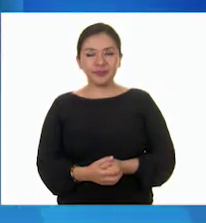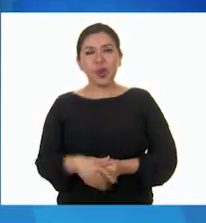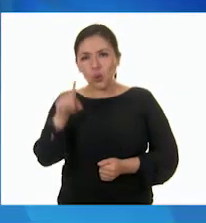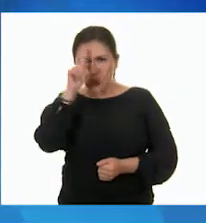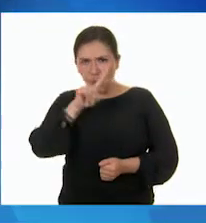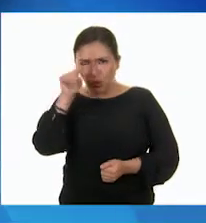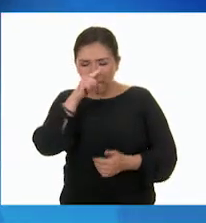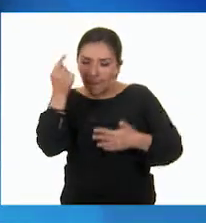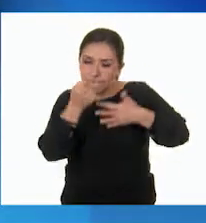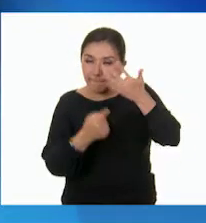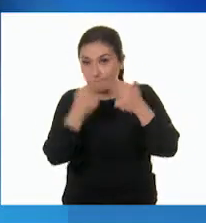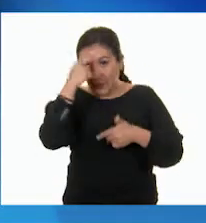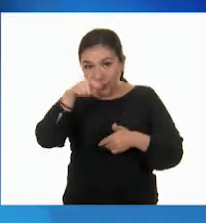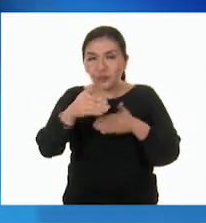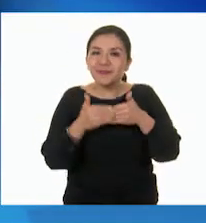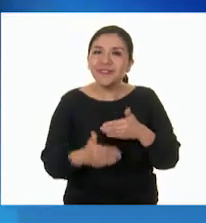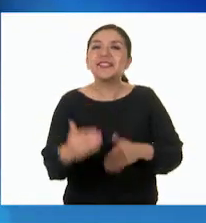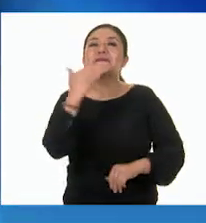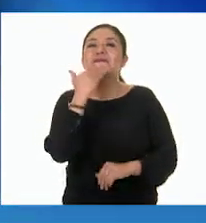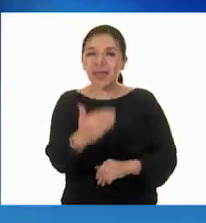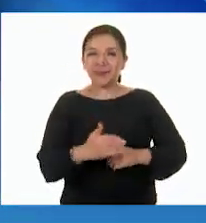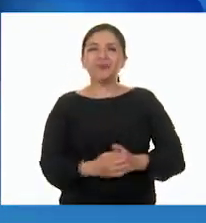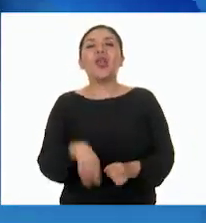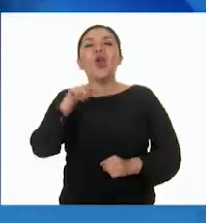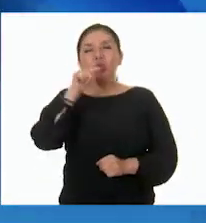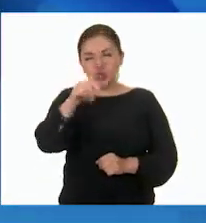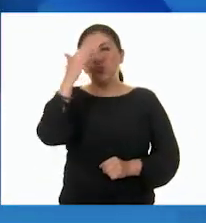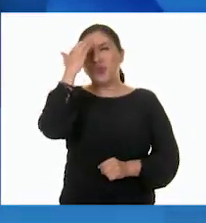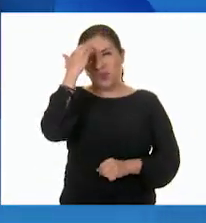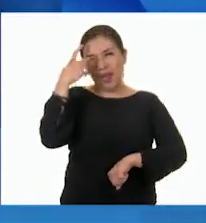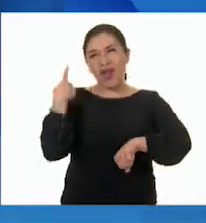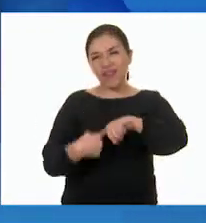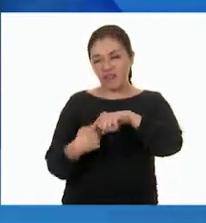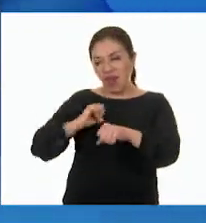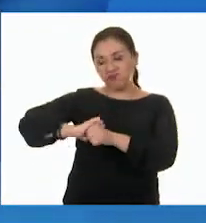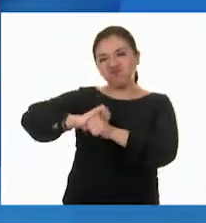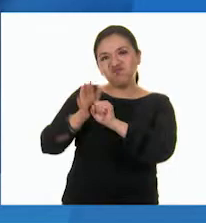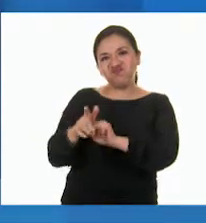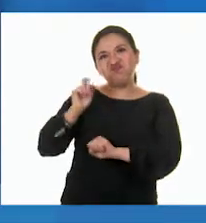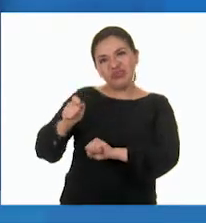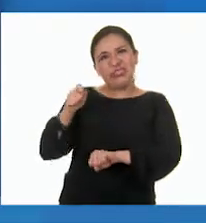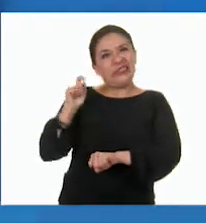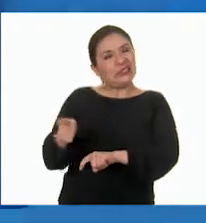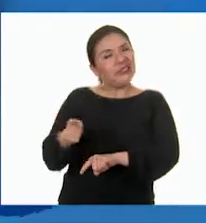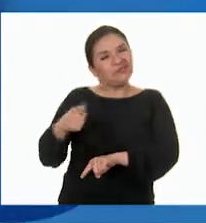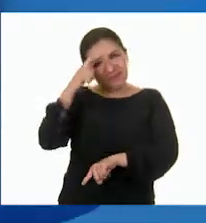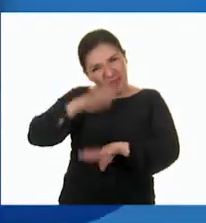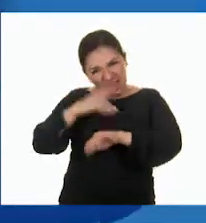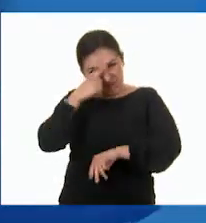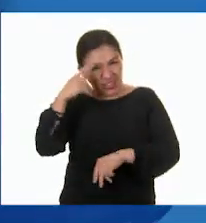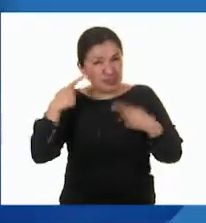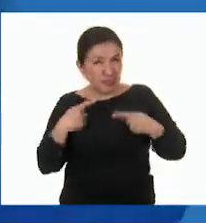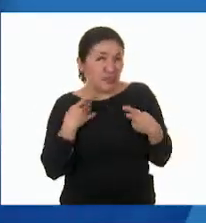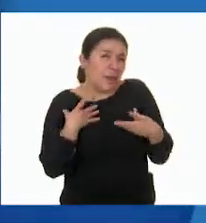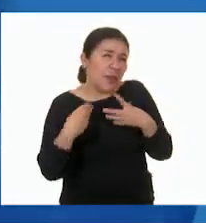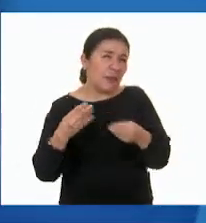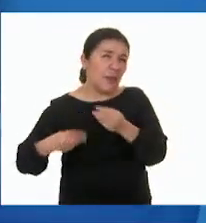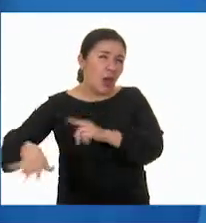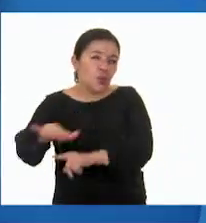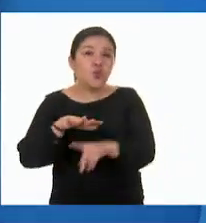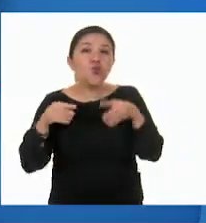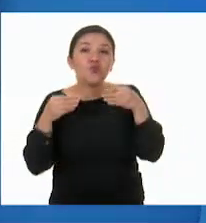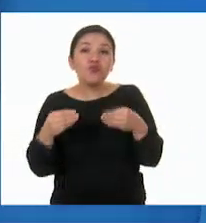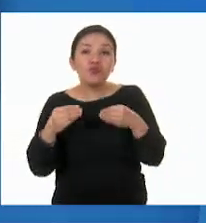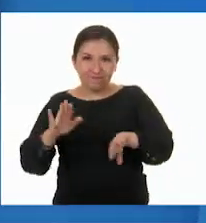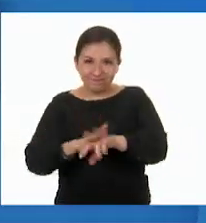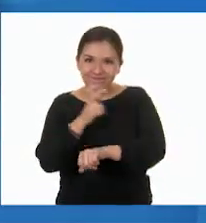Buenas prácticas para seguir adelante. Como todos sabemos, la COVID-19 es una enfermedad que se contagia muy fácilmente entre las